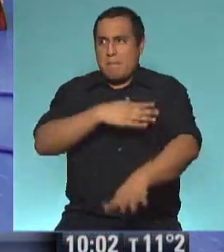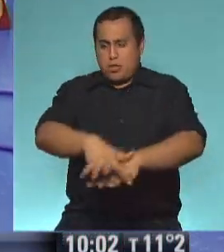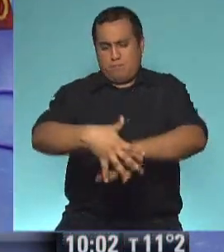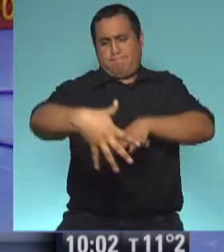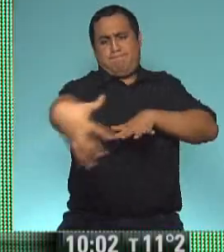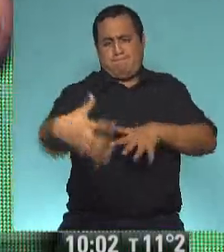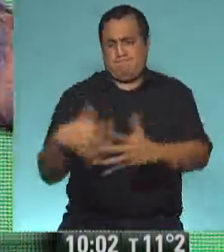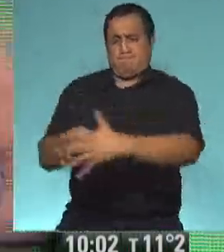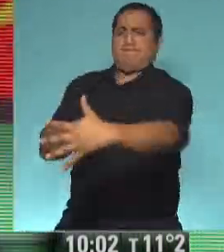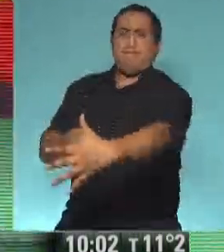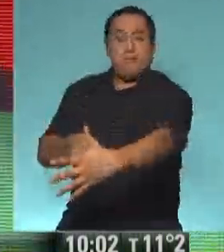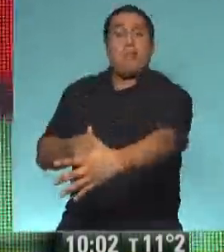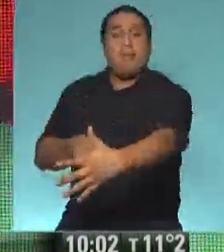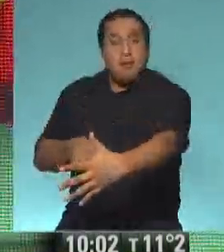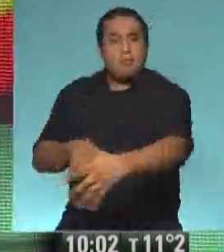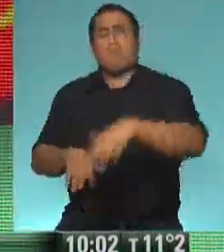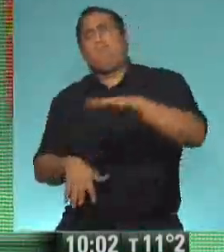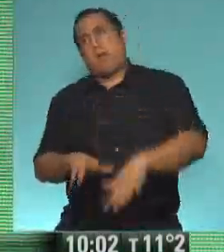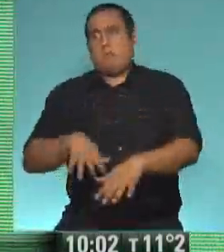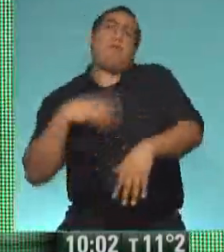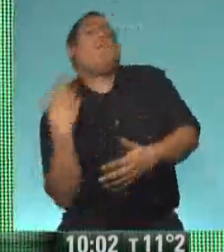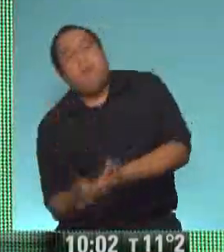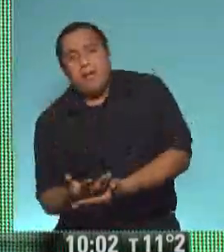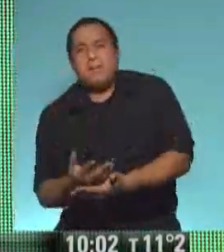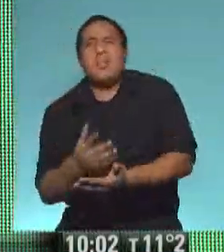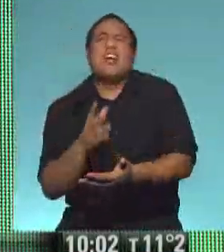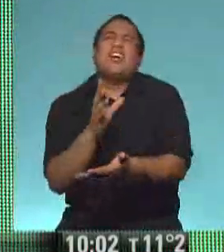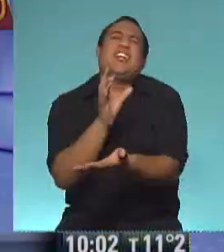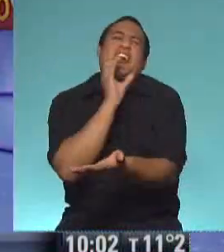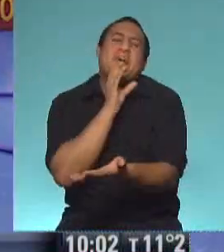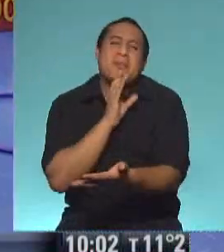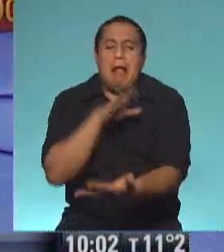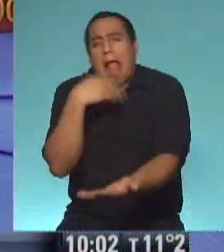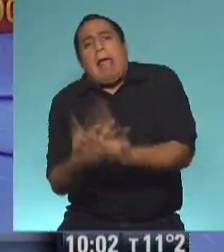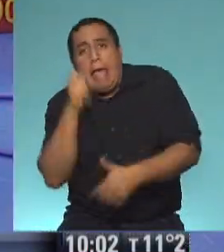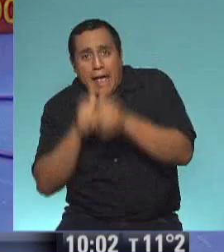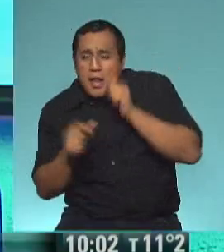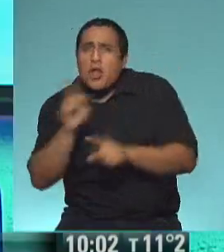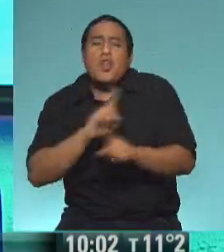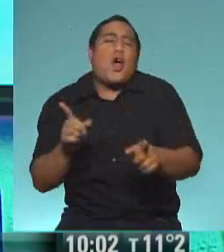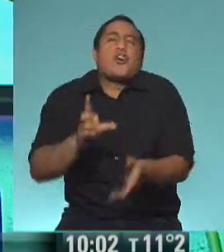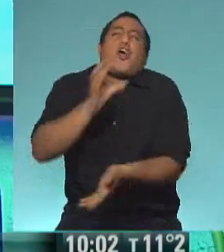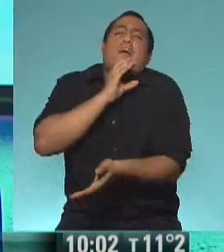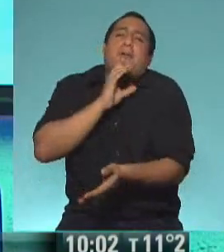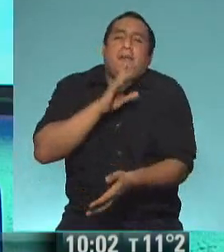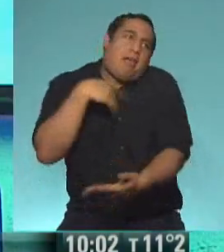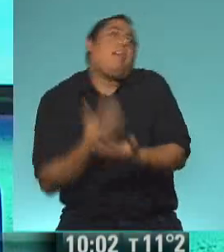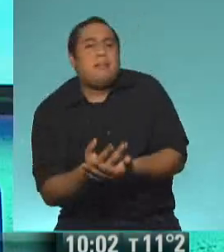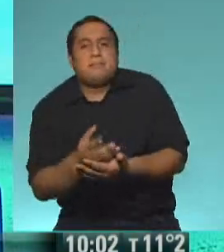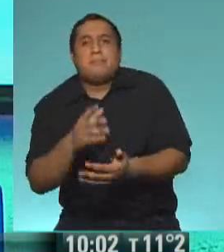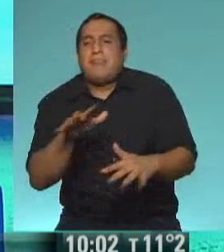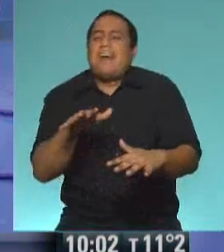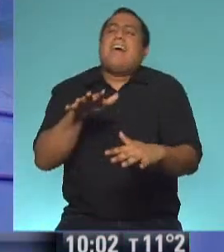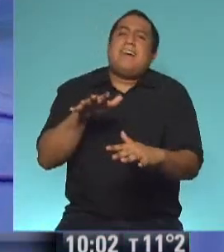gigantes y hacen como si se cayeran, pero no se golpean. Nah. Hacen payasadas, hacen ¿no? Lo que se llama ser payasadas. Claro. Sí.